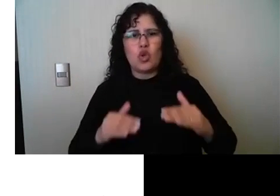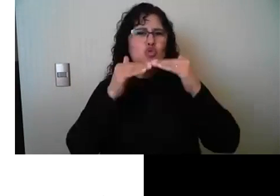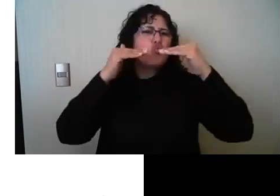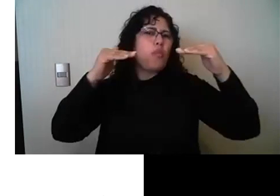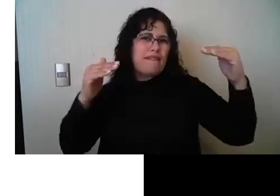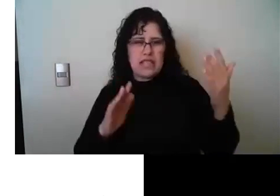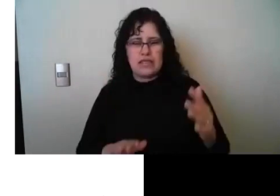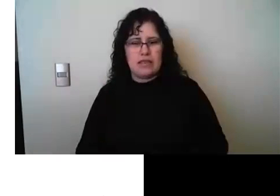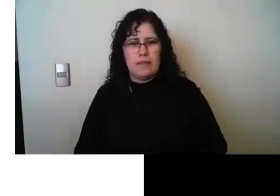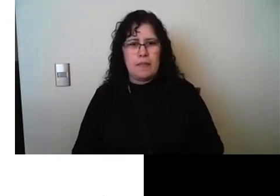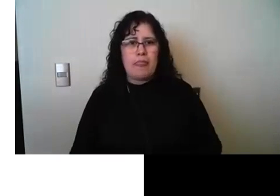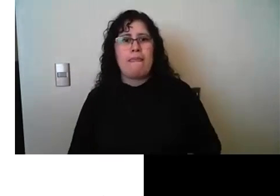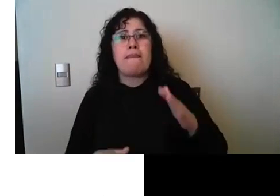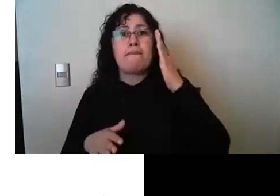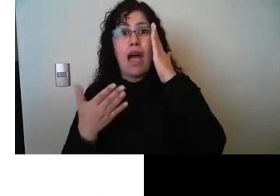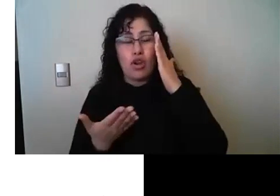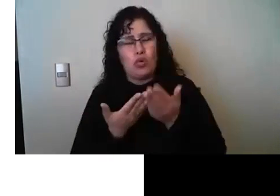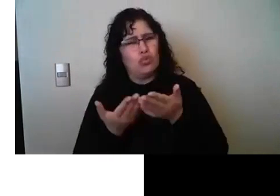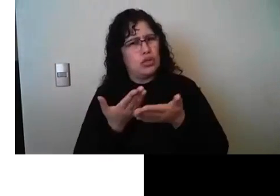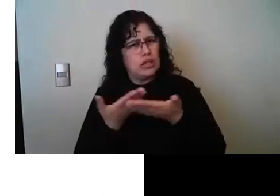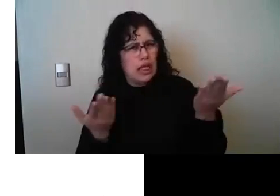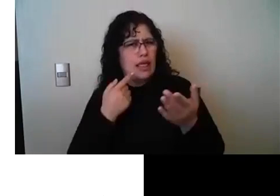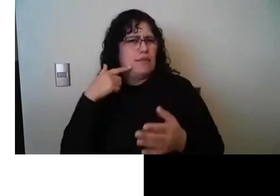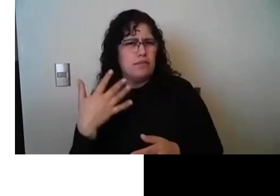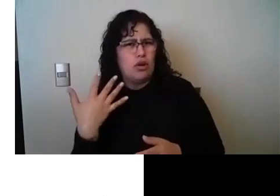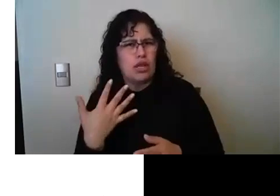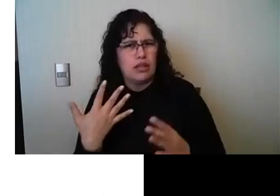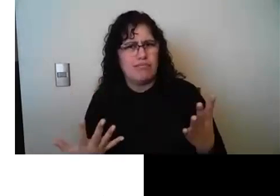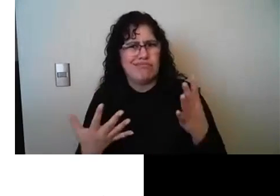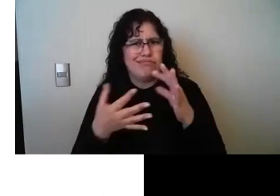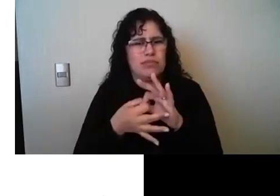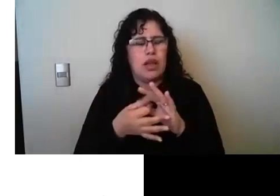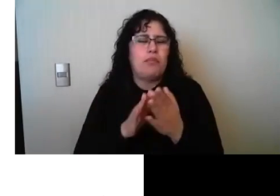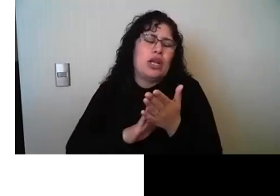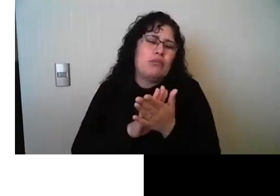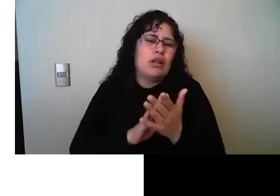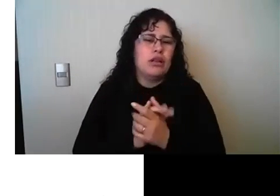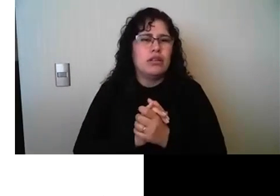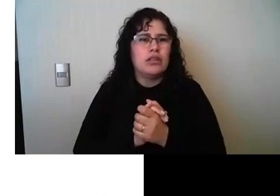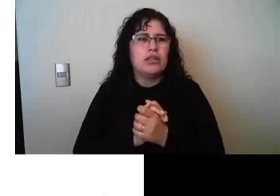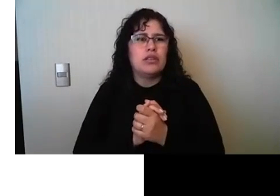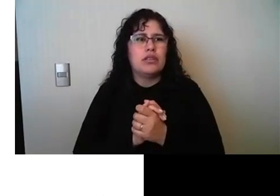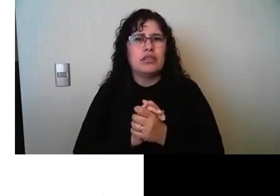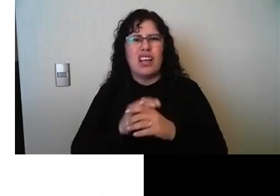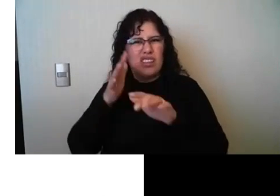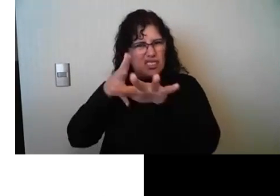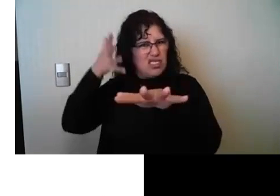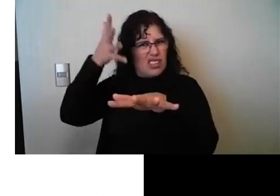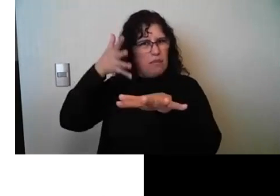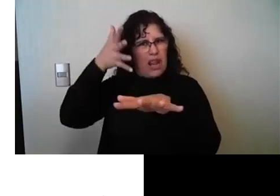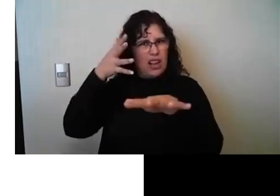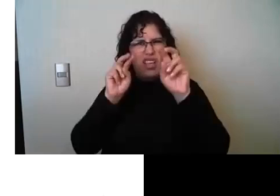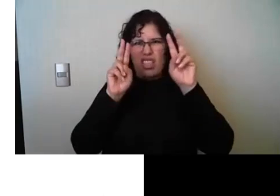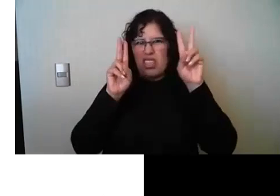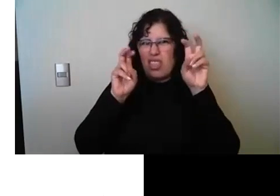Es bueno que asocien, ¿cierto?, a los que tienen un seminario asociado a